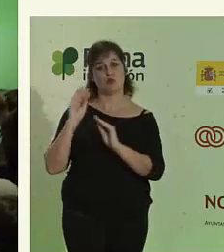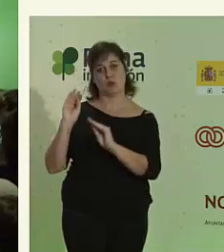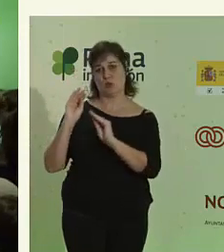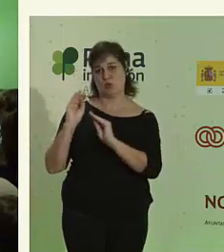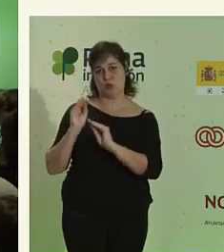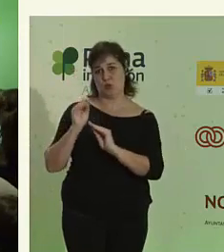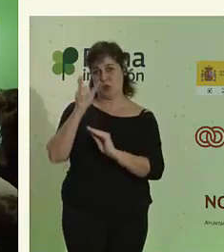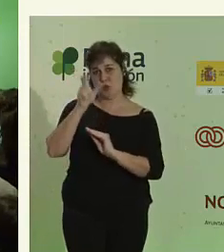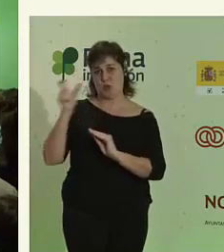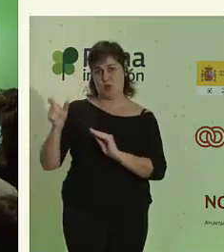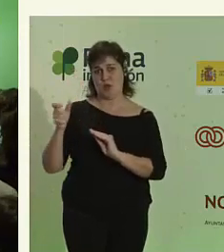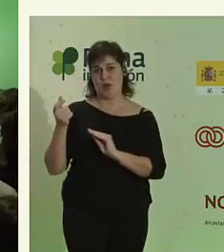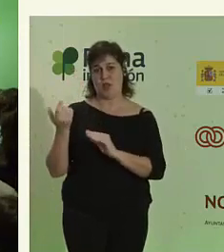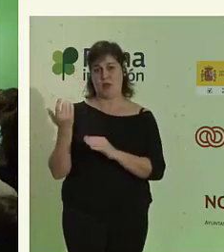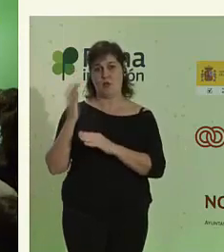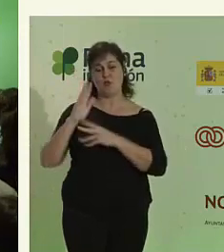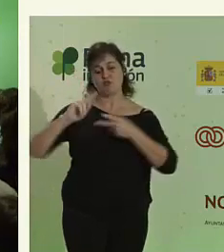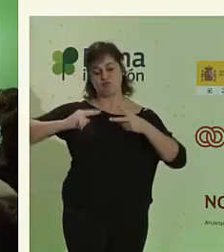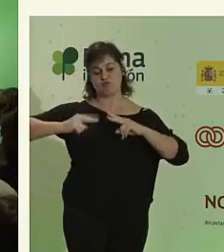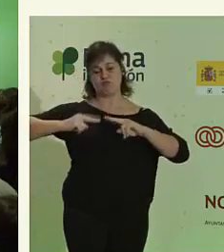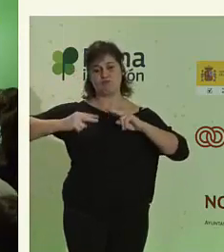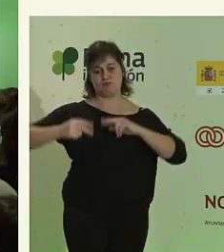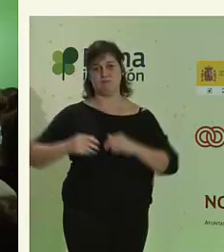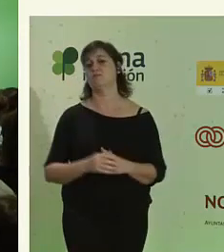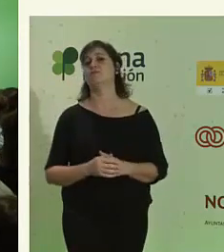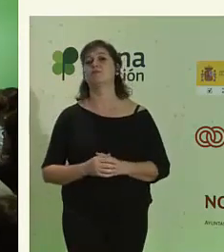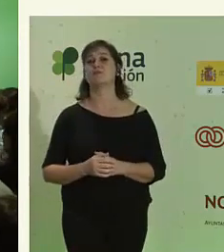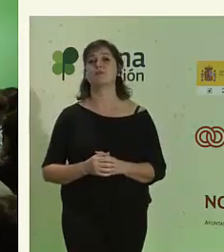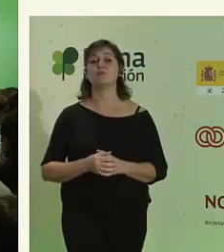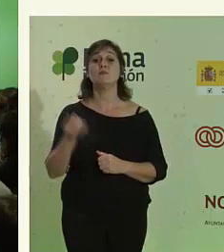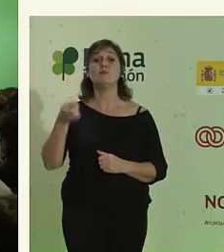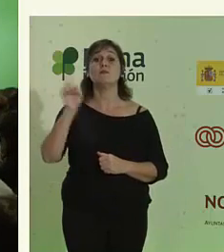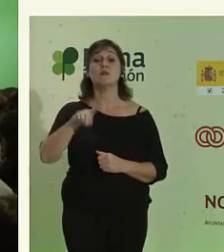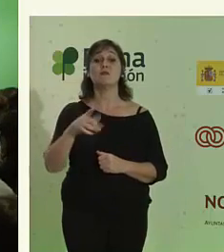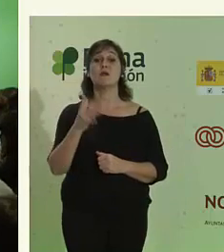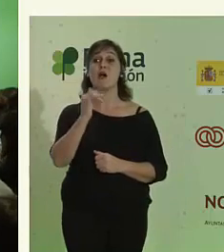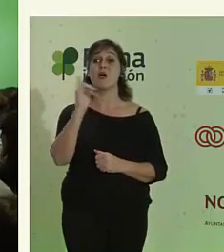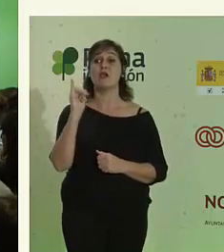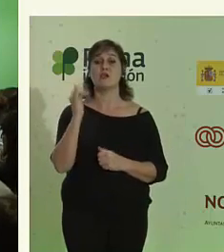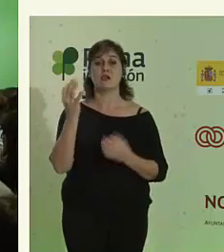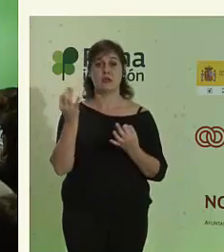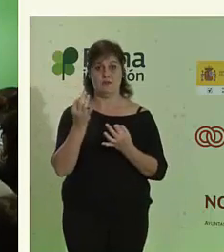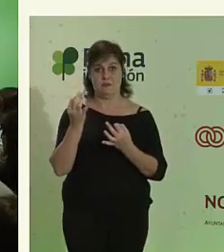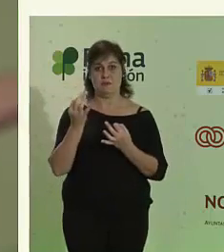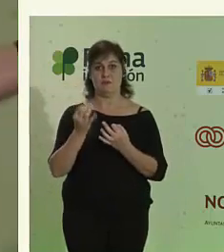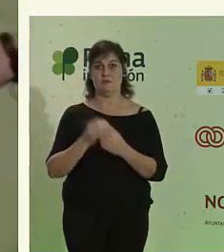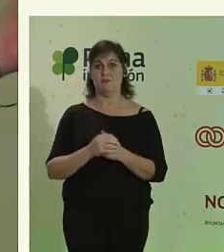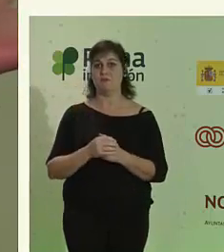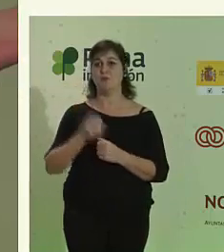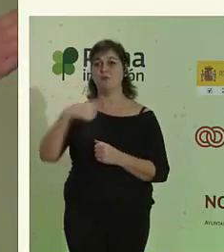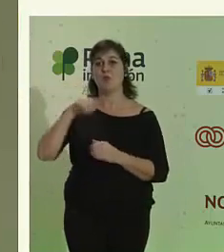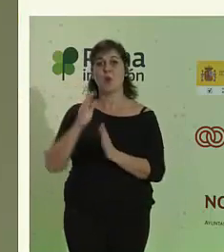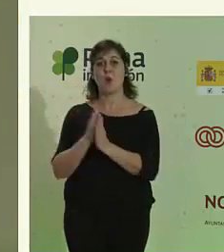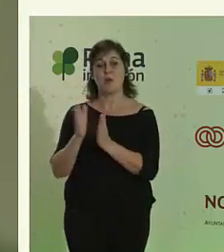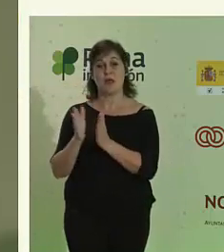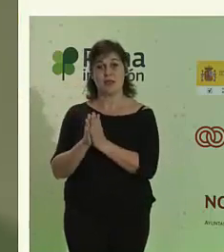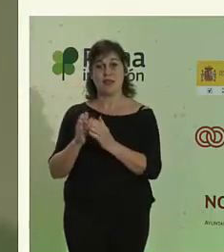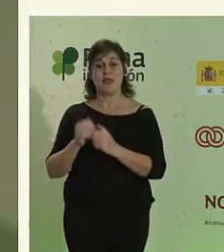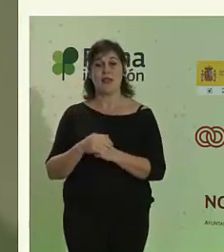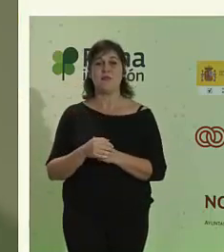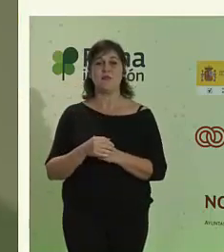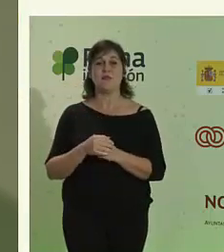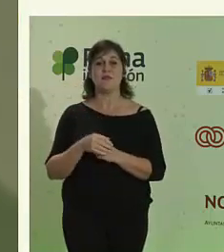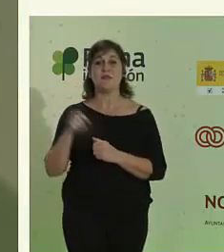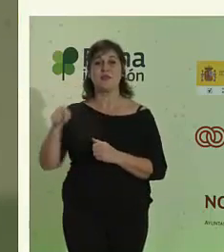personas que van a hablar en otros idiomas. También tendremos aquí a nuestras compañeras, que